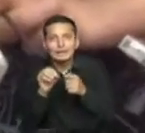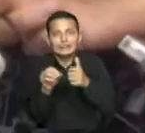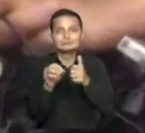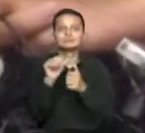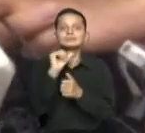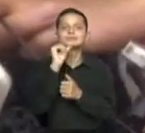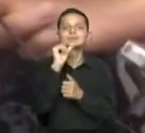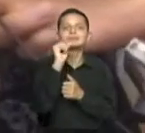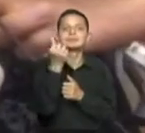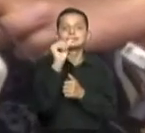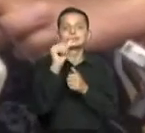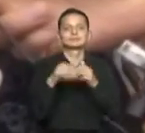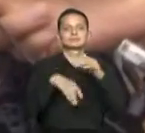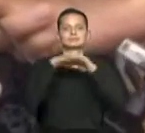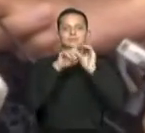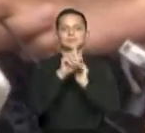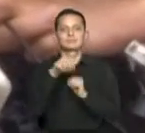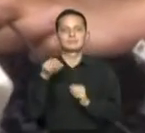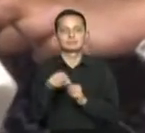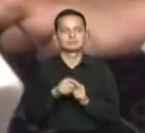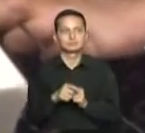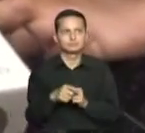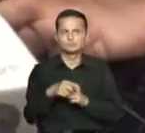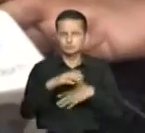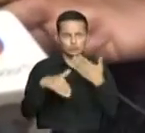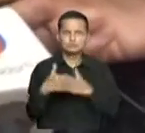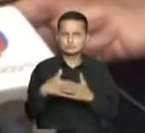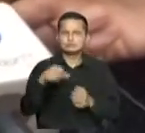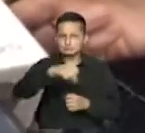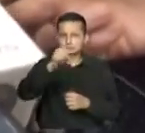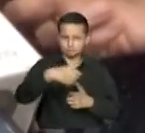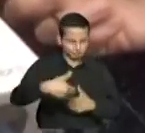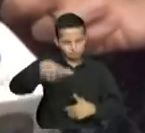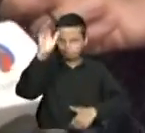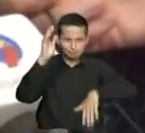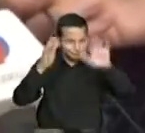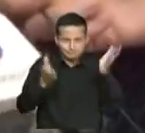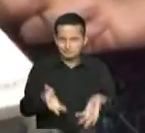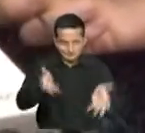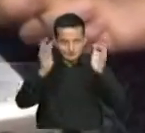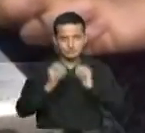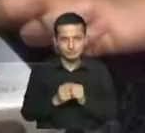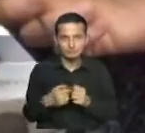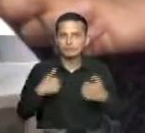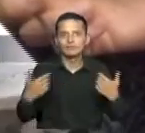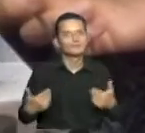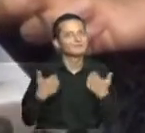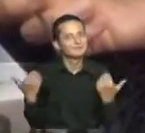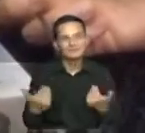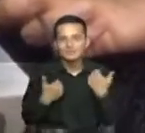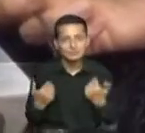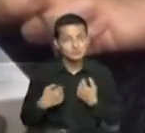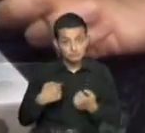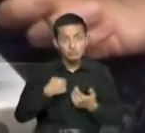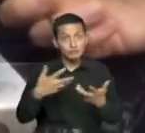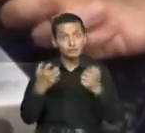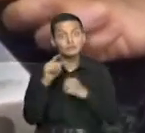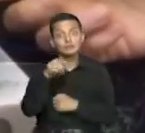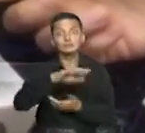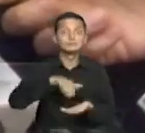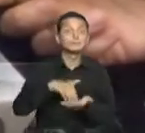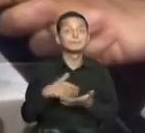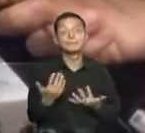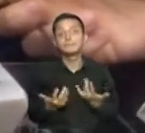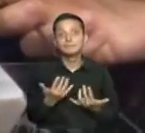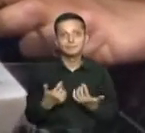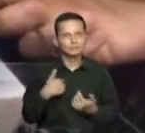emocioné muchísimo, o sea, todo el mundo dijo, sí, te puedes ir al exterior, a donde tú quieras. Entonces me emocioné porque yo solo quería irme a la central.